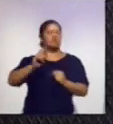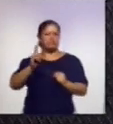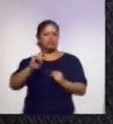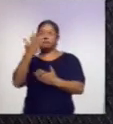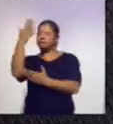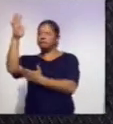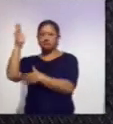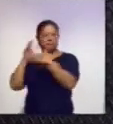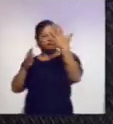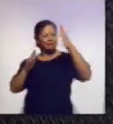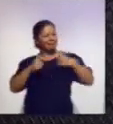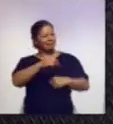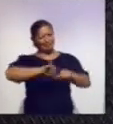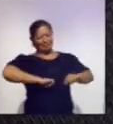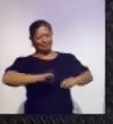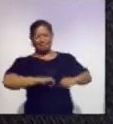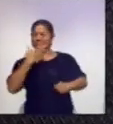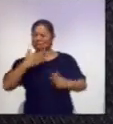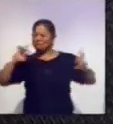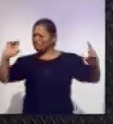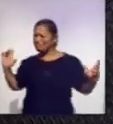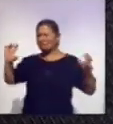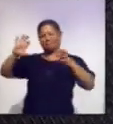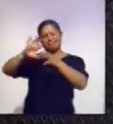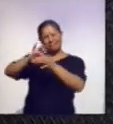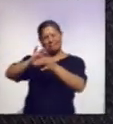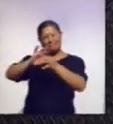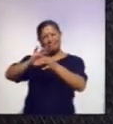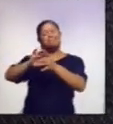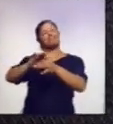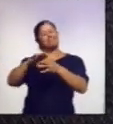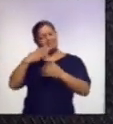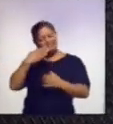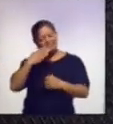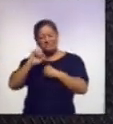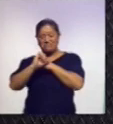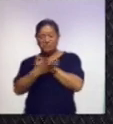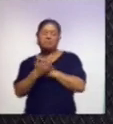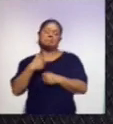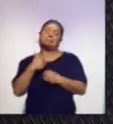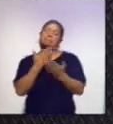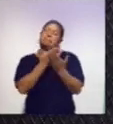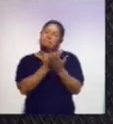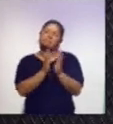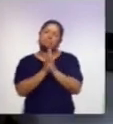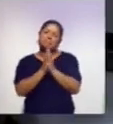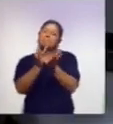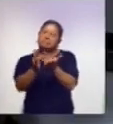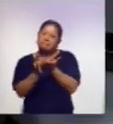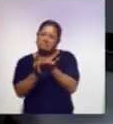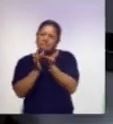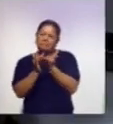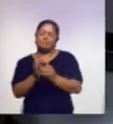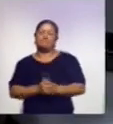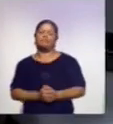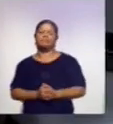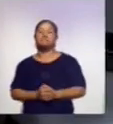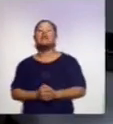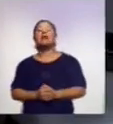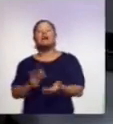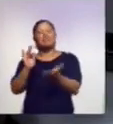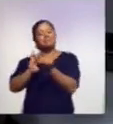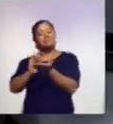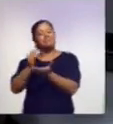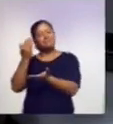los eventos entonces pues la verdad es que va a estar algo muy padre y le pedimos a las personas que nos apoyen mucho en eso perfecto agradezco la visita